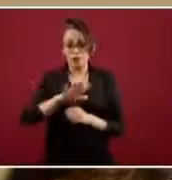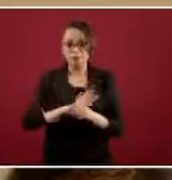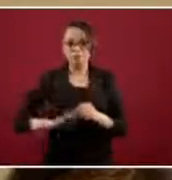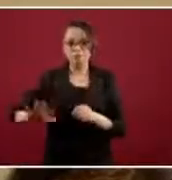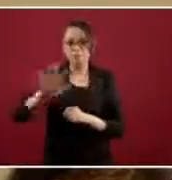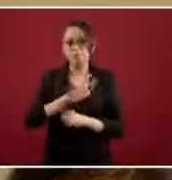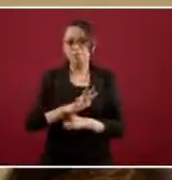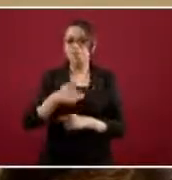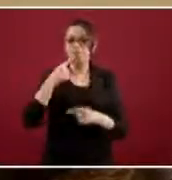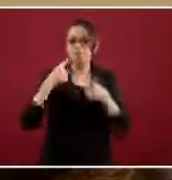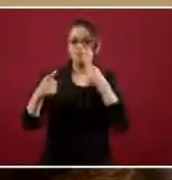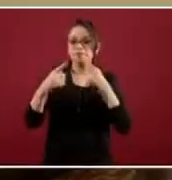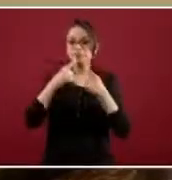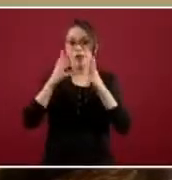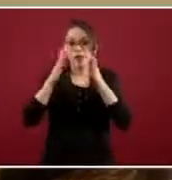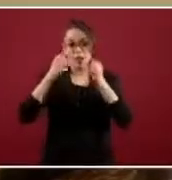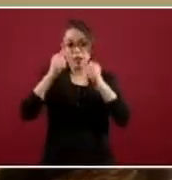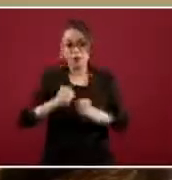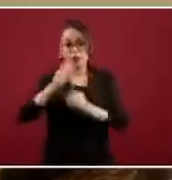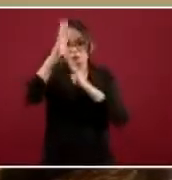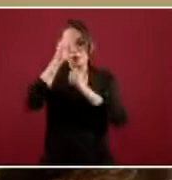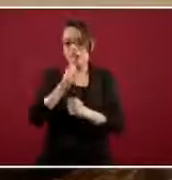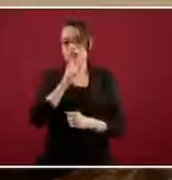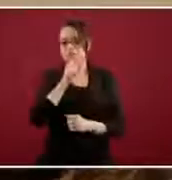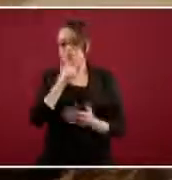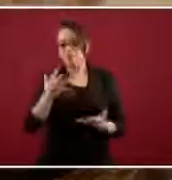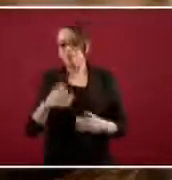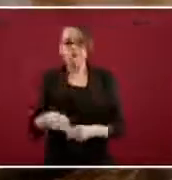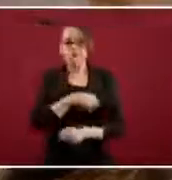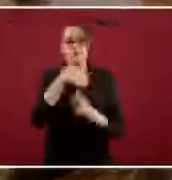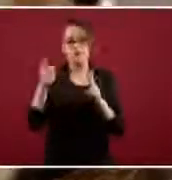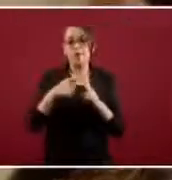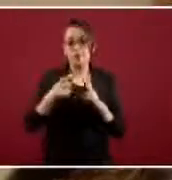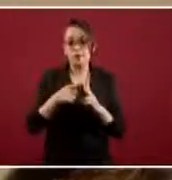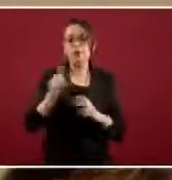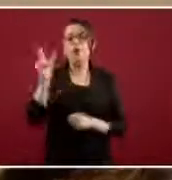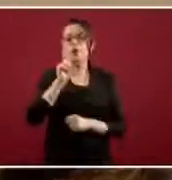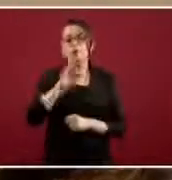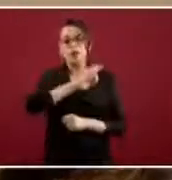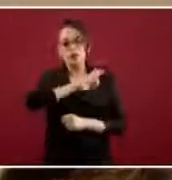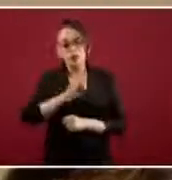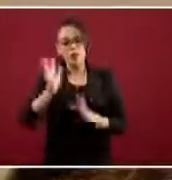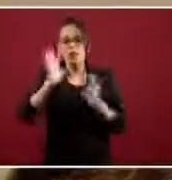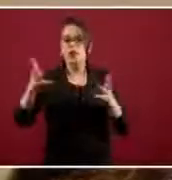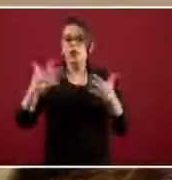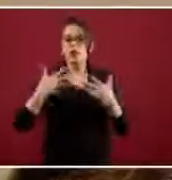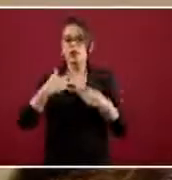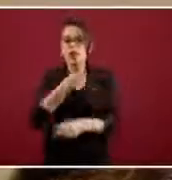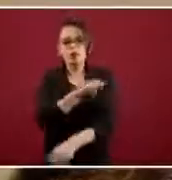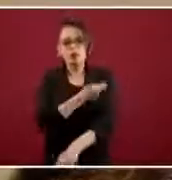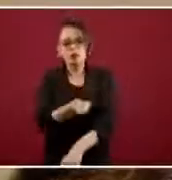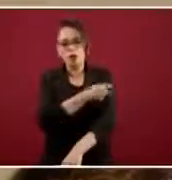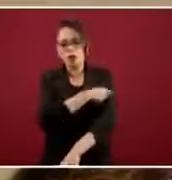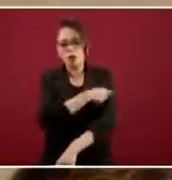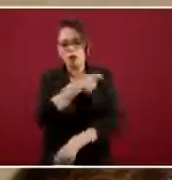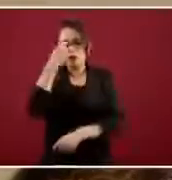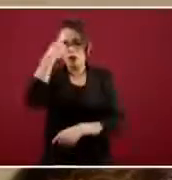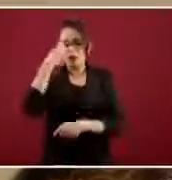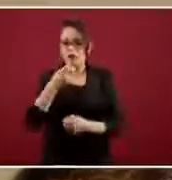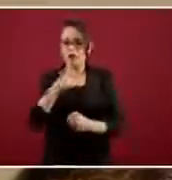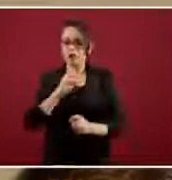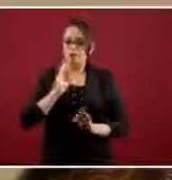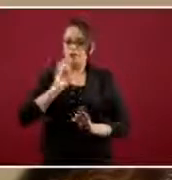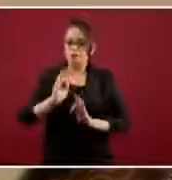La segunda, ¿cuándo podremos tener una vacuna, un tratamiento? Y se está hablando en estos días de un